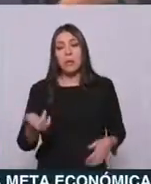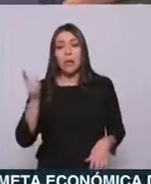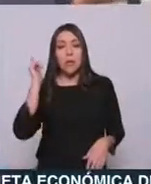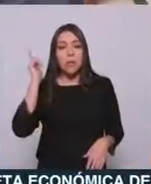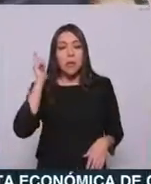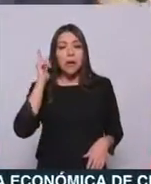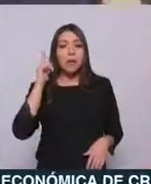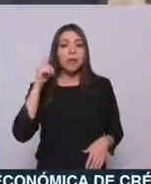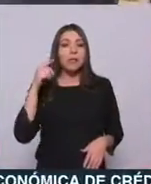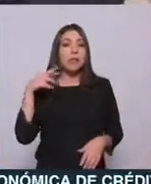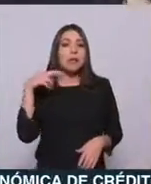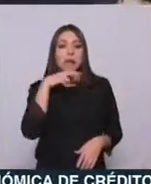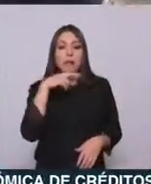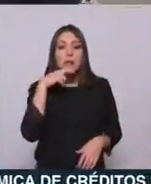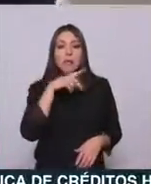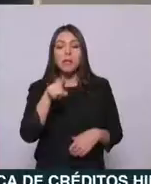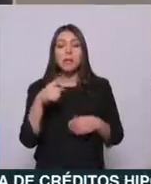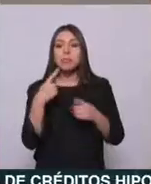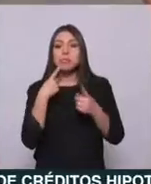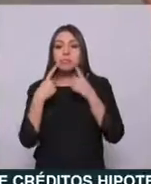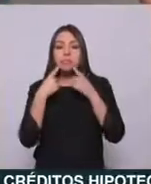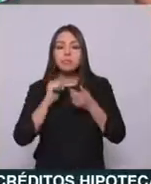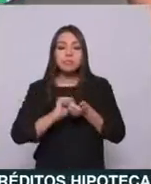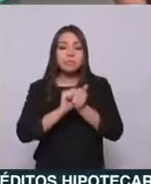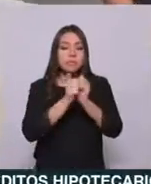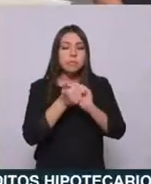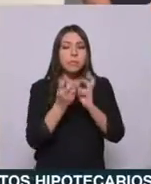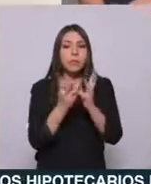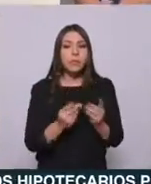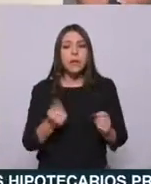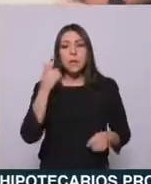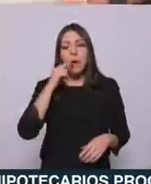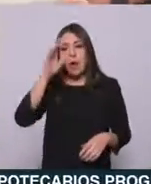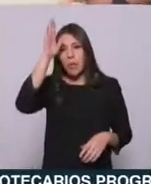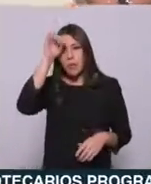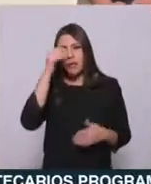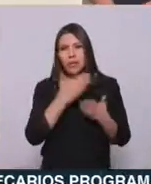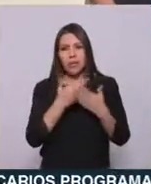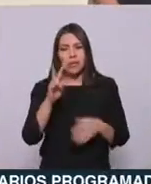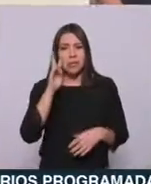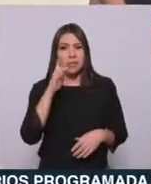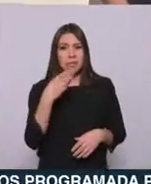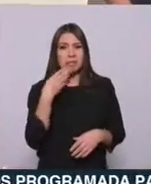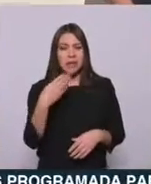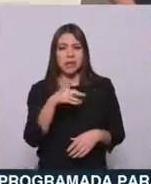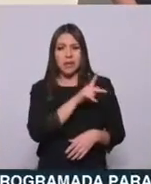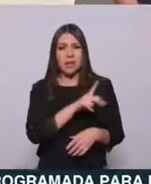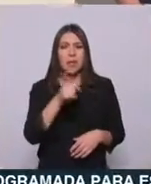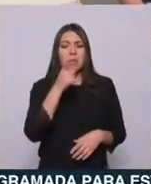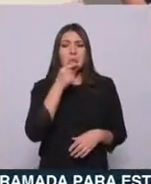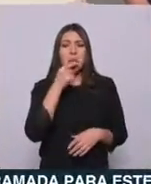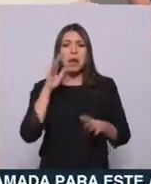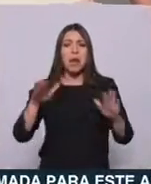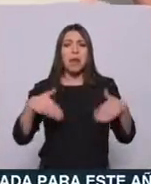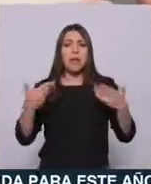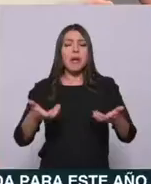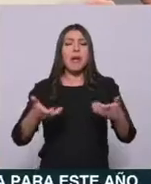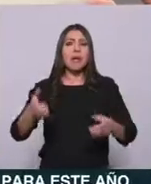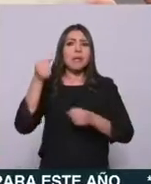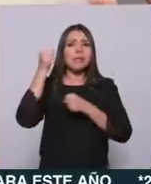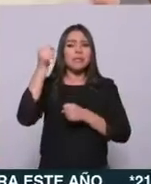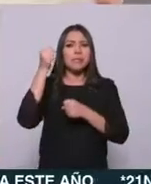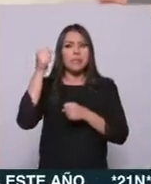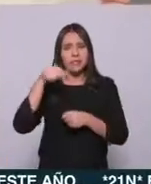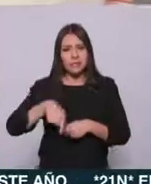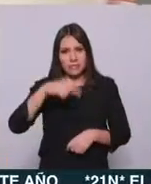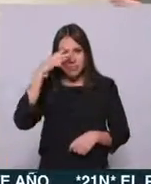llegar pronto a un acuerdo. No es sano ni es una buena imagen que las corporaciones policíacas estén pasando por este problema